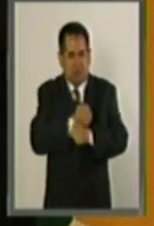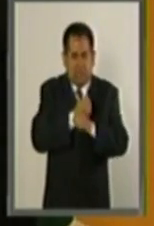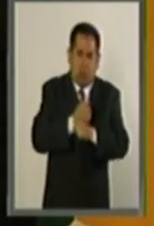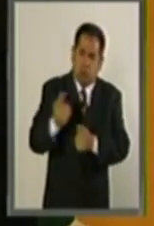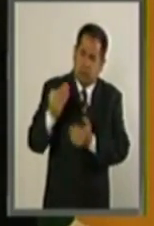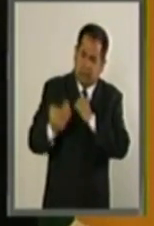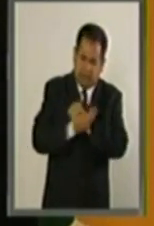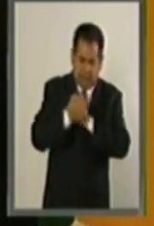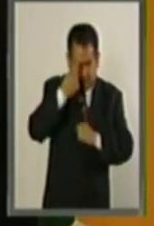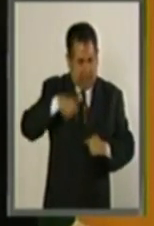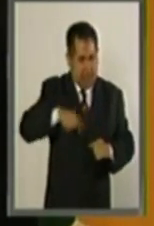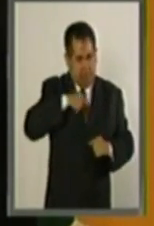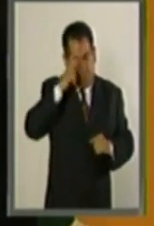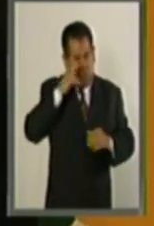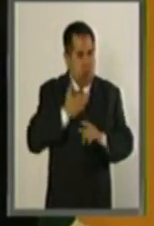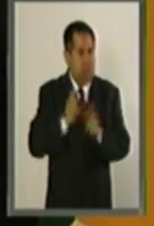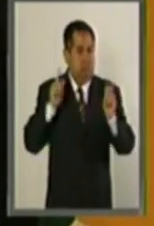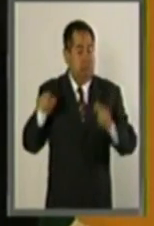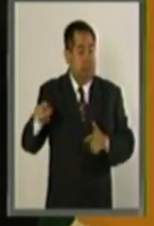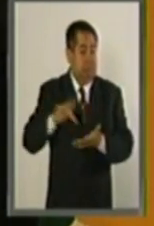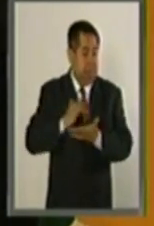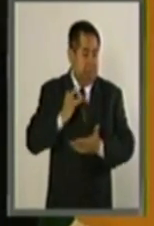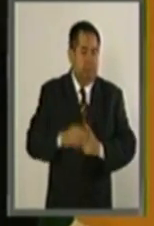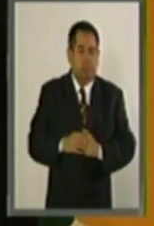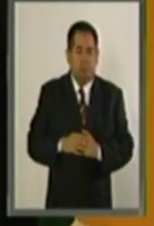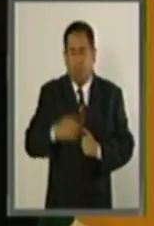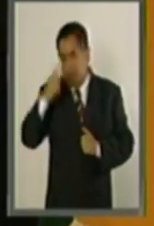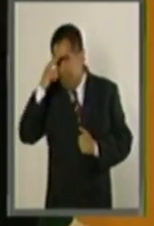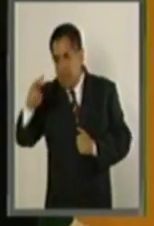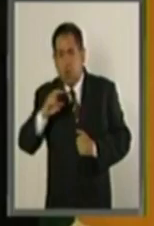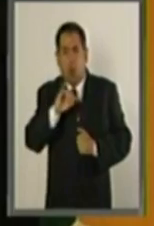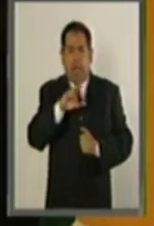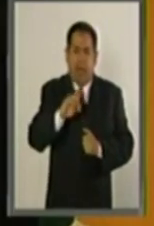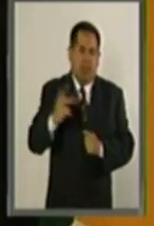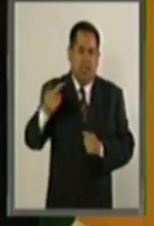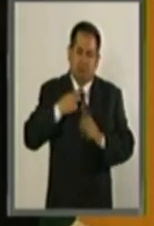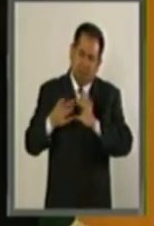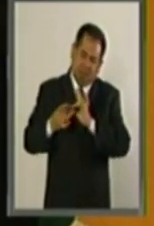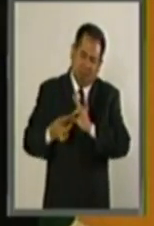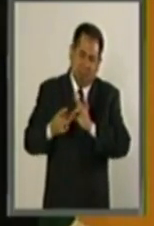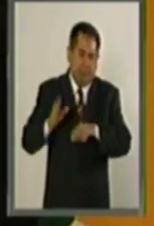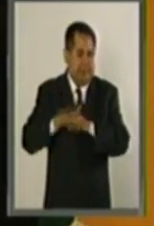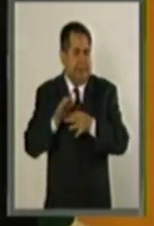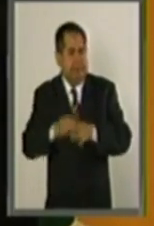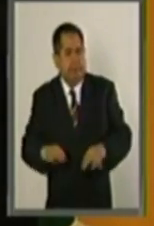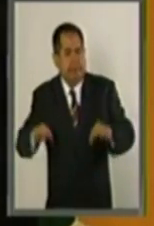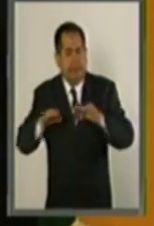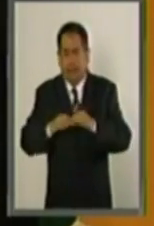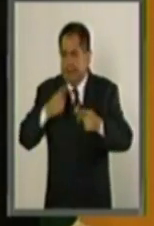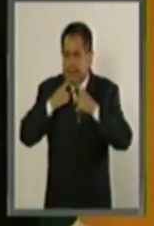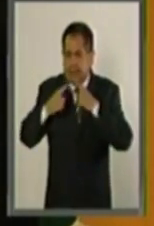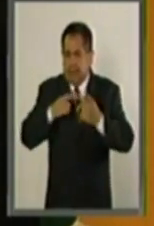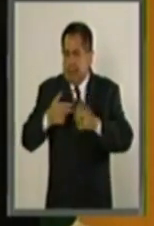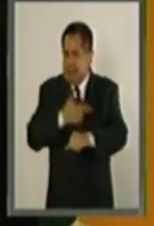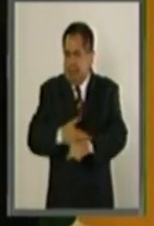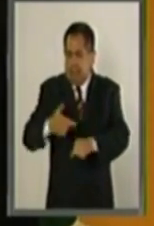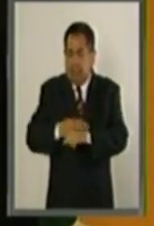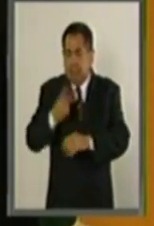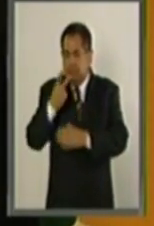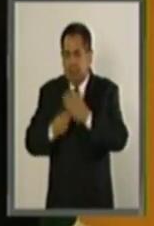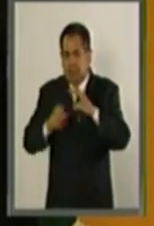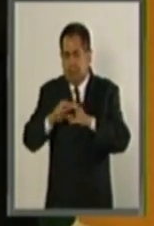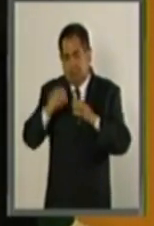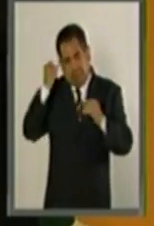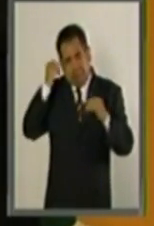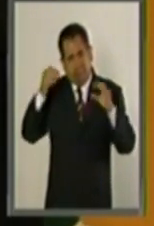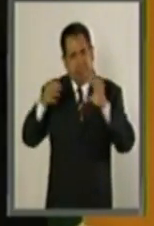España. México e Irlanda comparten luchas y retos. La agenda entre ambos países se compone de temáticas